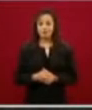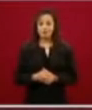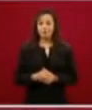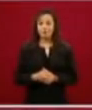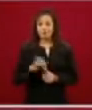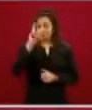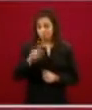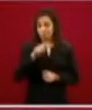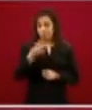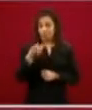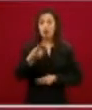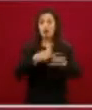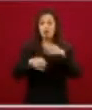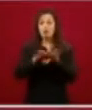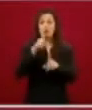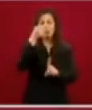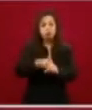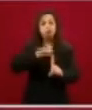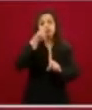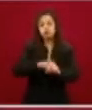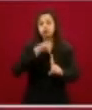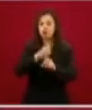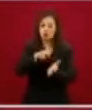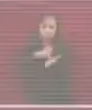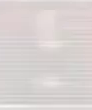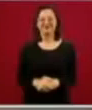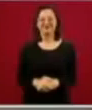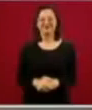de pie y caminando hacia adelante